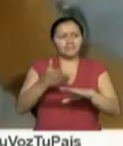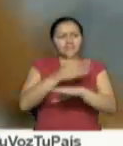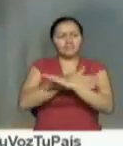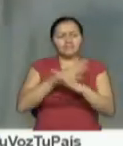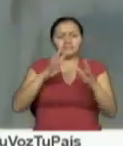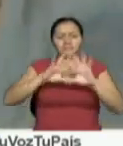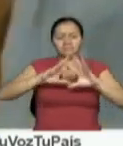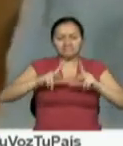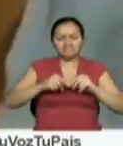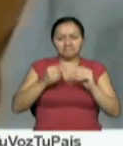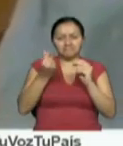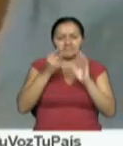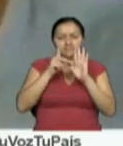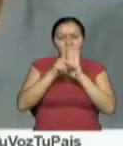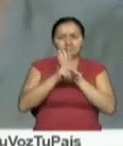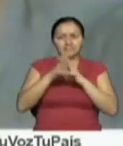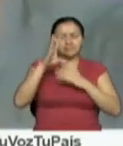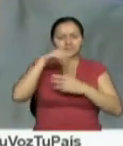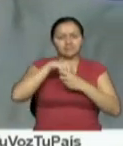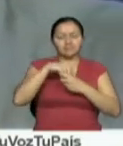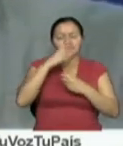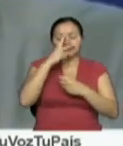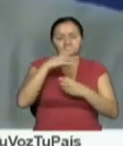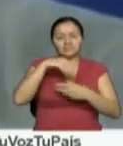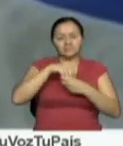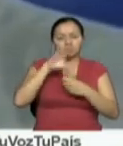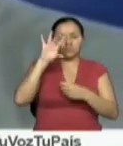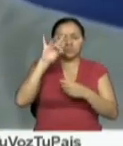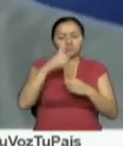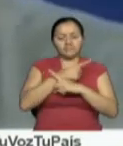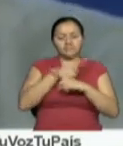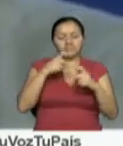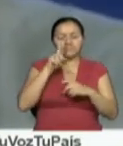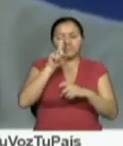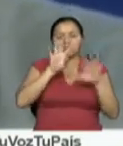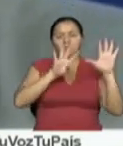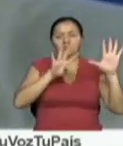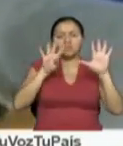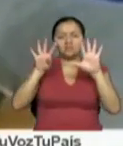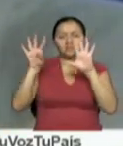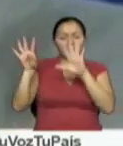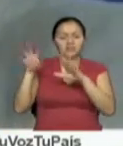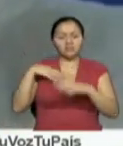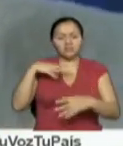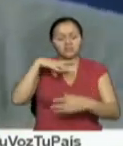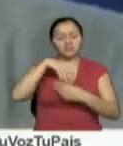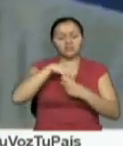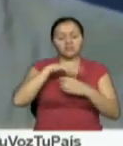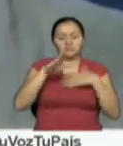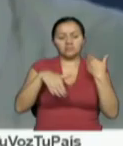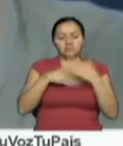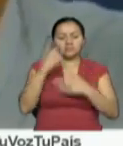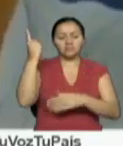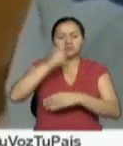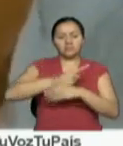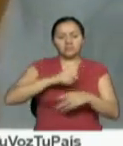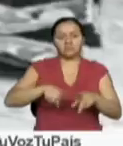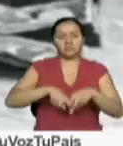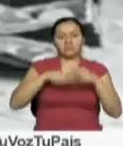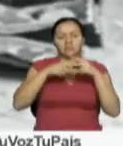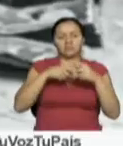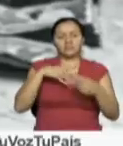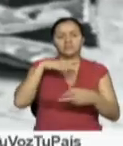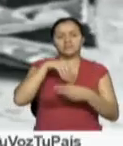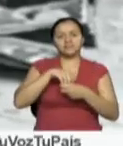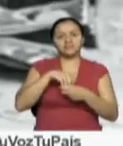robaron los depósitos. Un aniversario más de ese 8 de marzo de 1999, día en que empezó el feriado bancario.